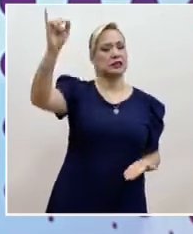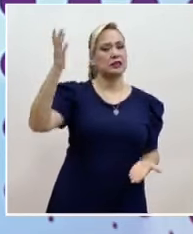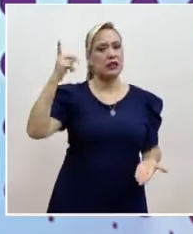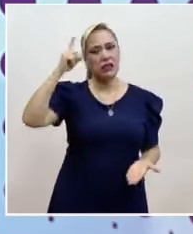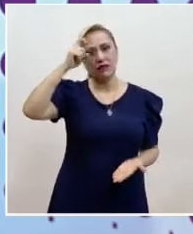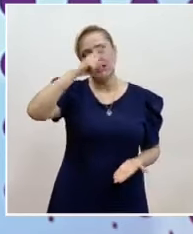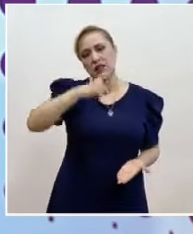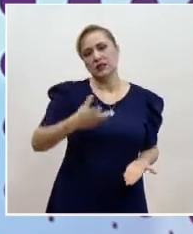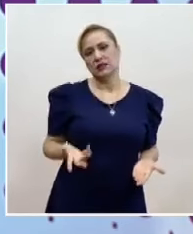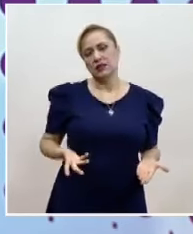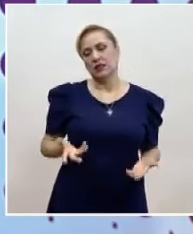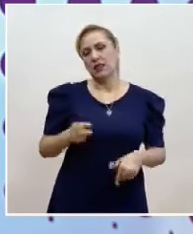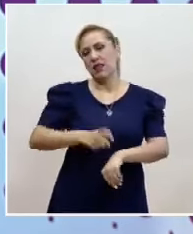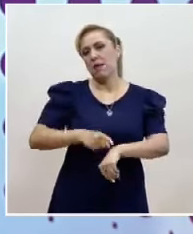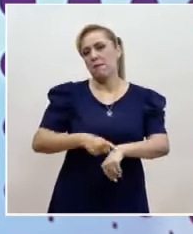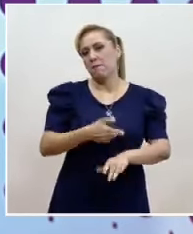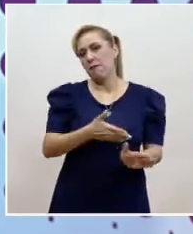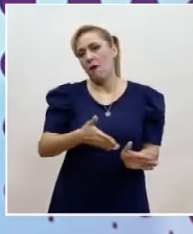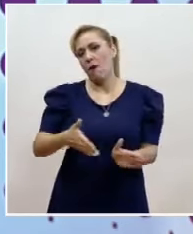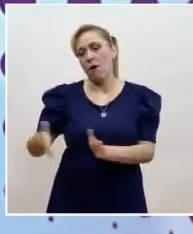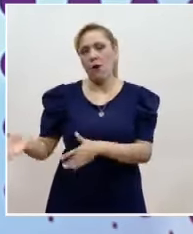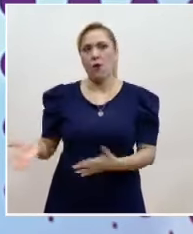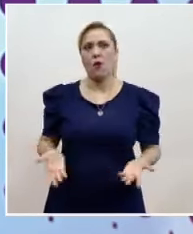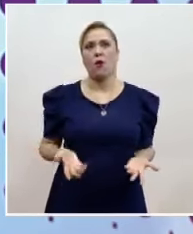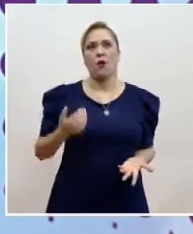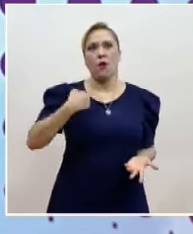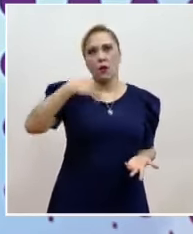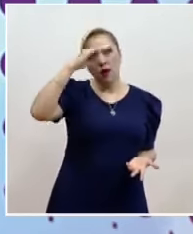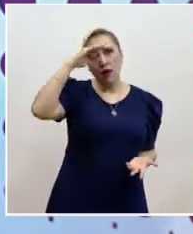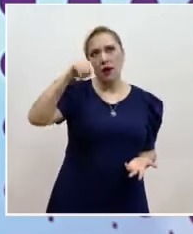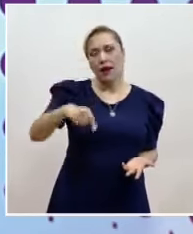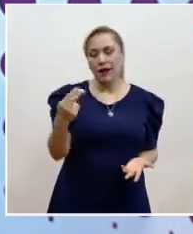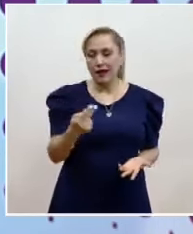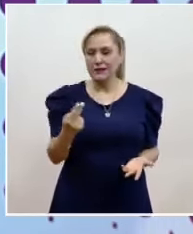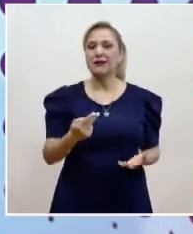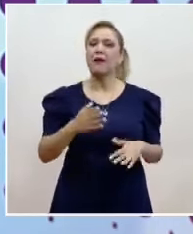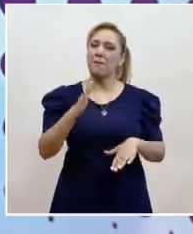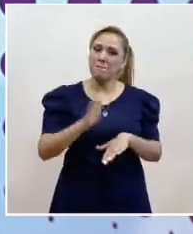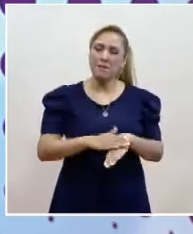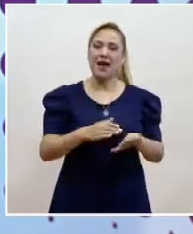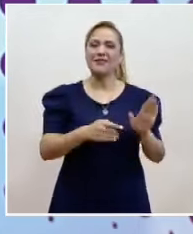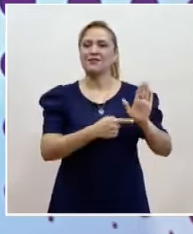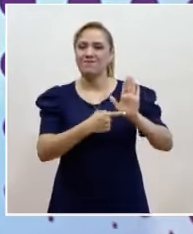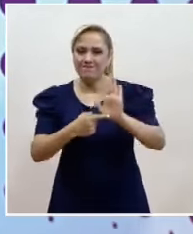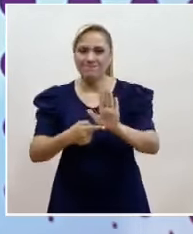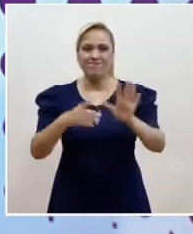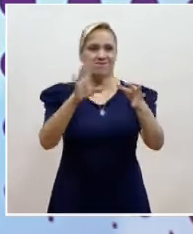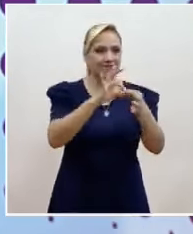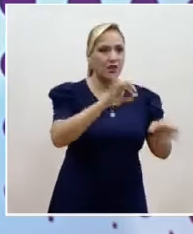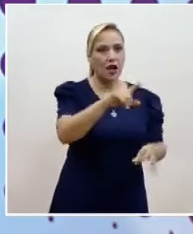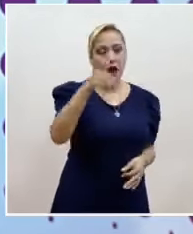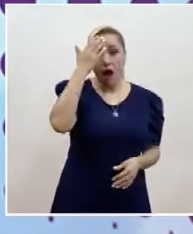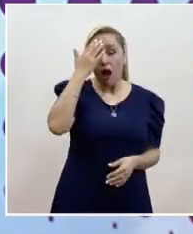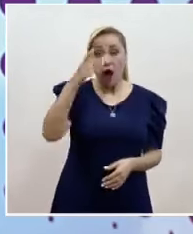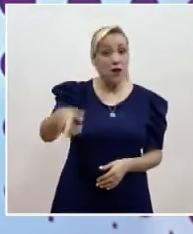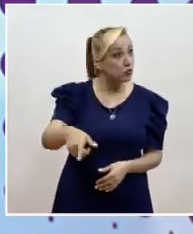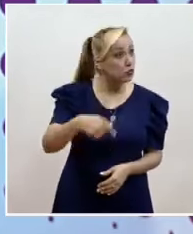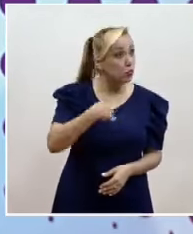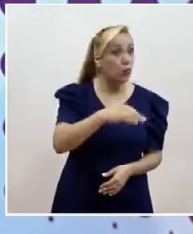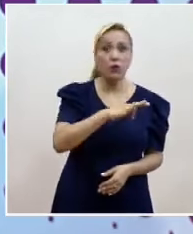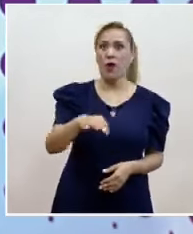ahí se pierde. Hay un tema, me parece, como reto de hacerlo aún más visible. Hace esfuerzos, pero quedan siempre en un sector